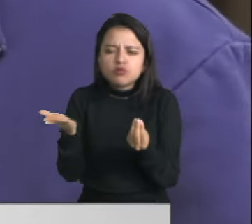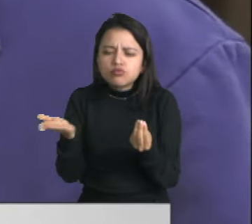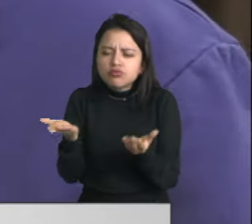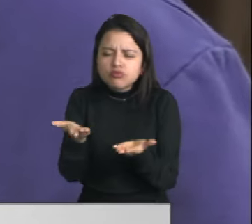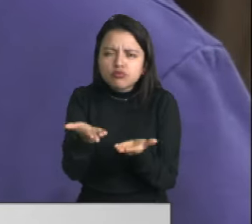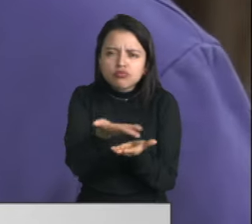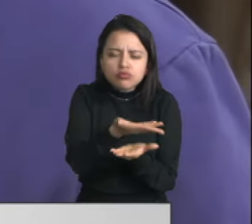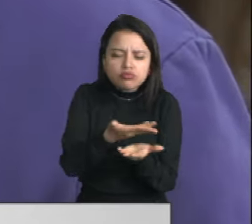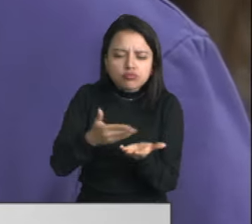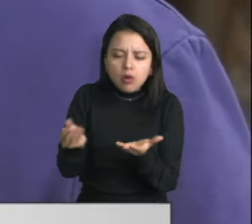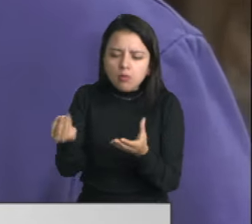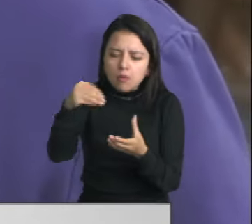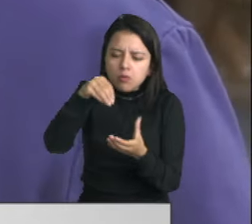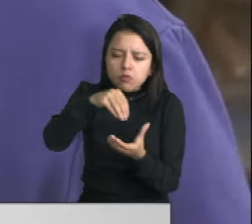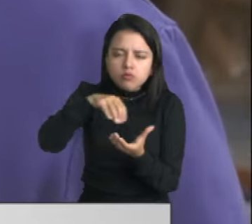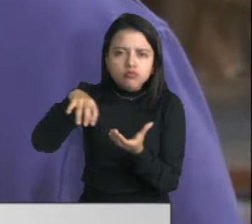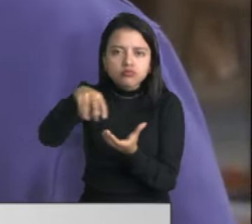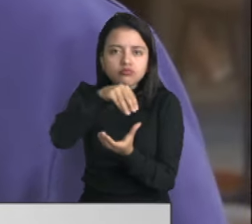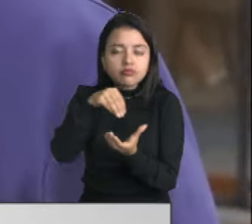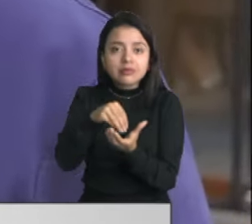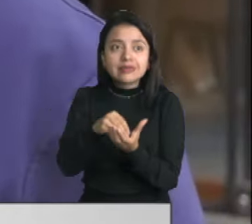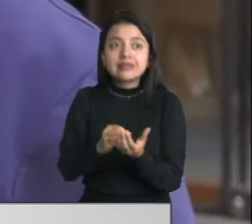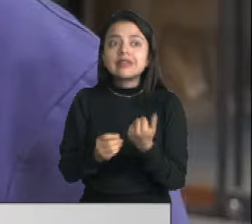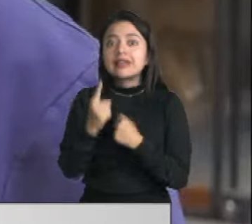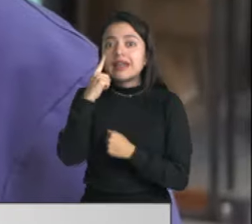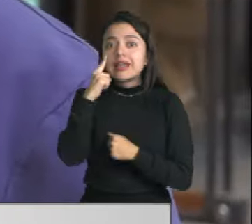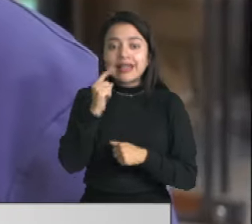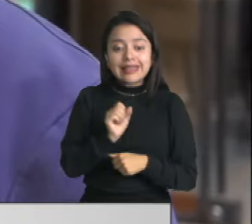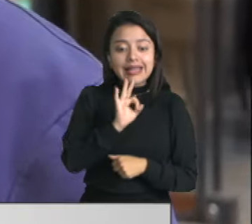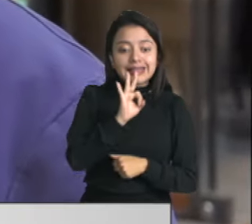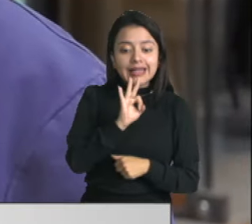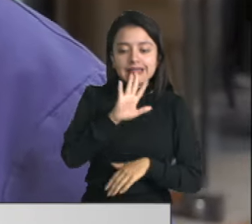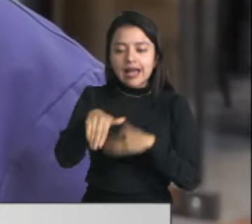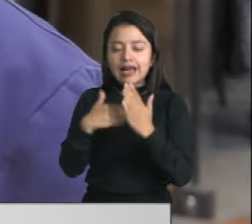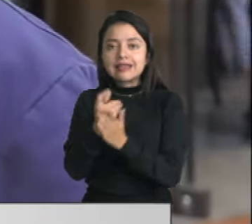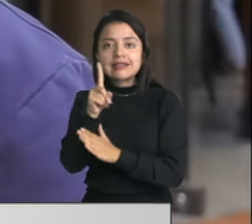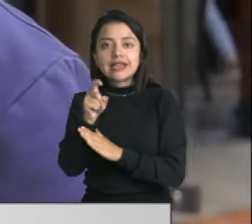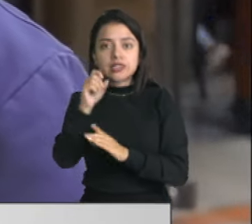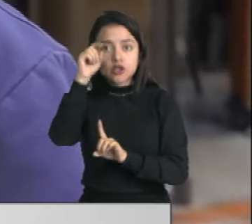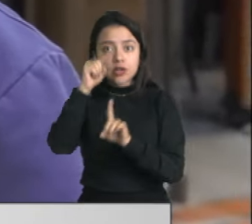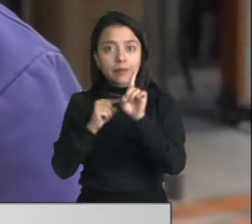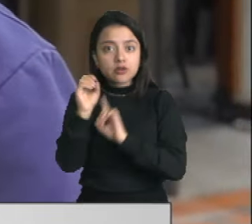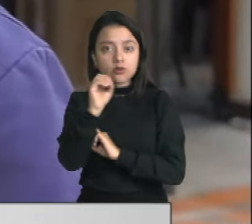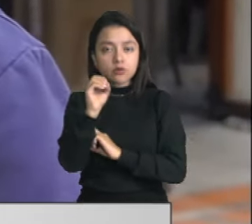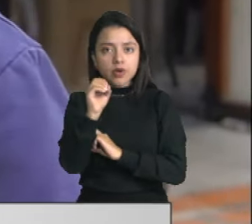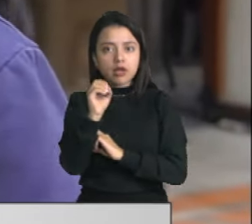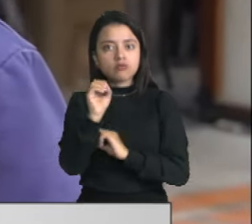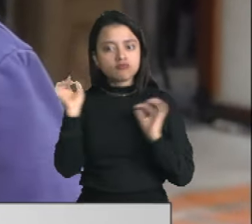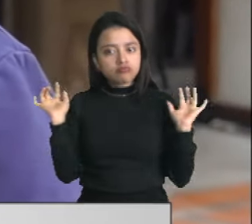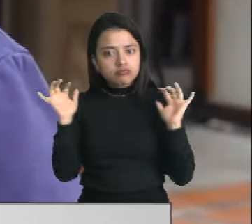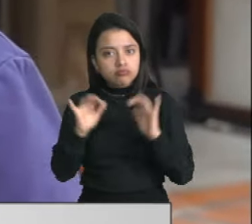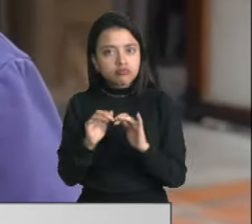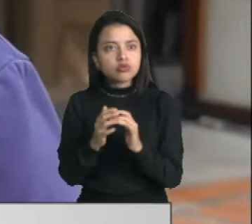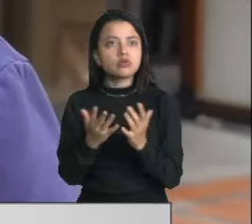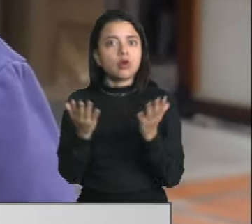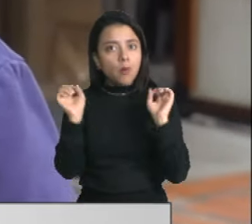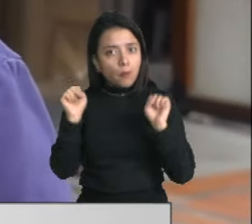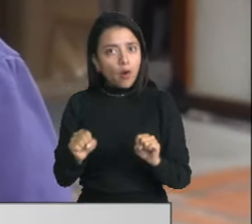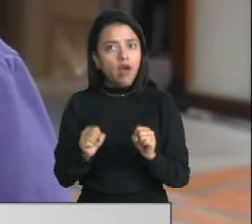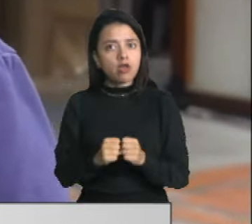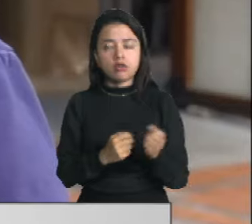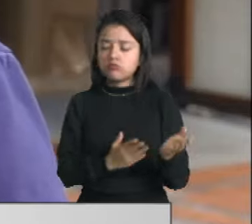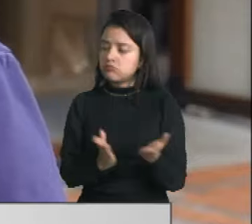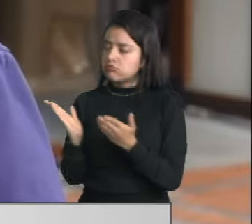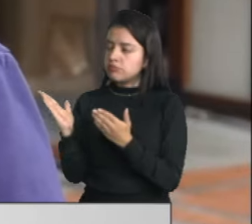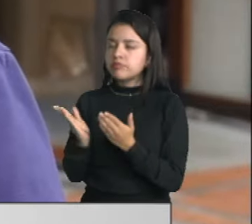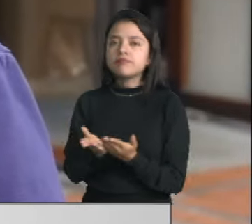año tenemos 56 restaurantes del 3 al 6 de octubre para que los bogotanos pasen durante todos estos